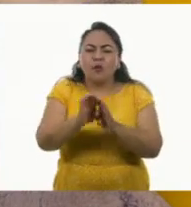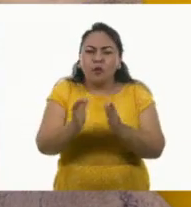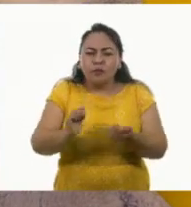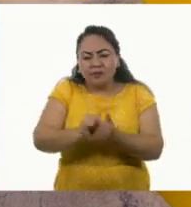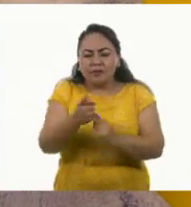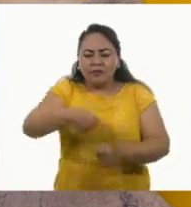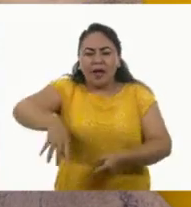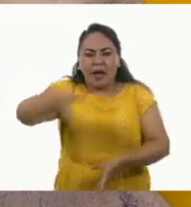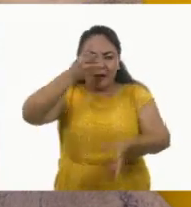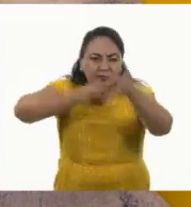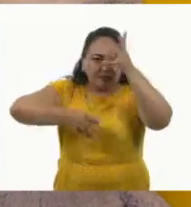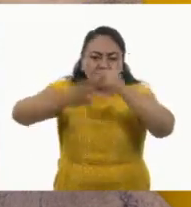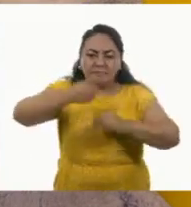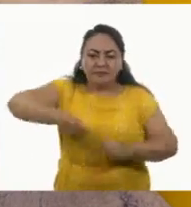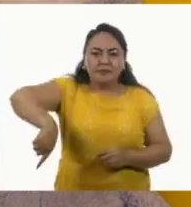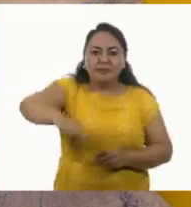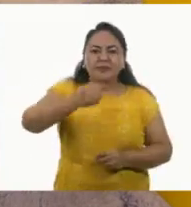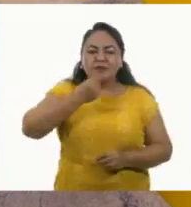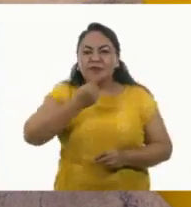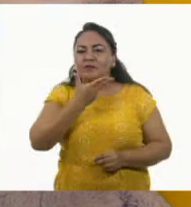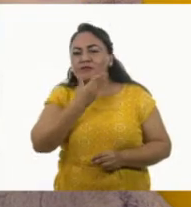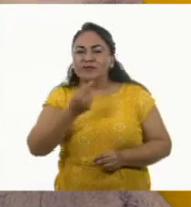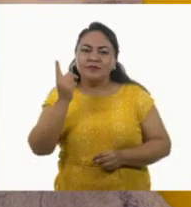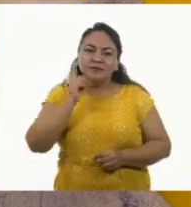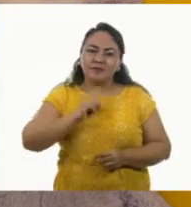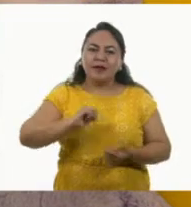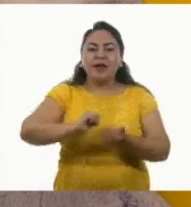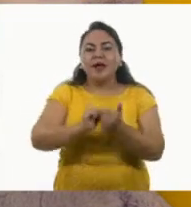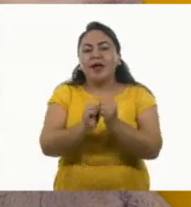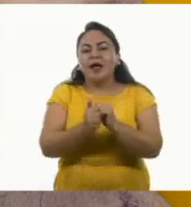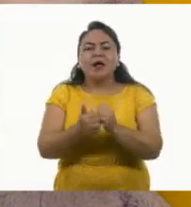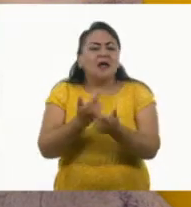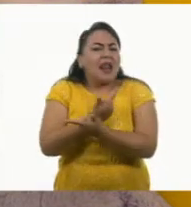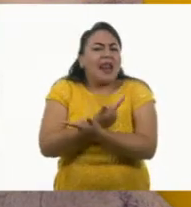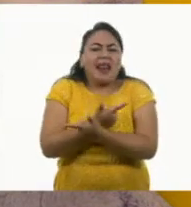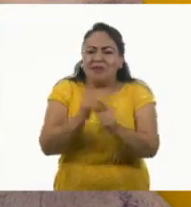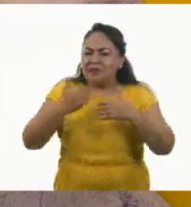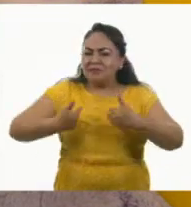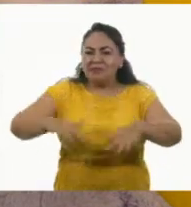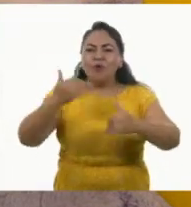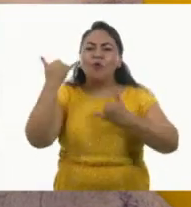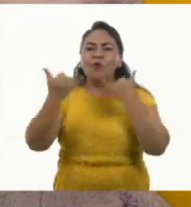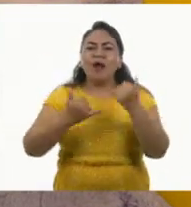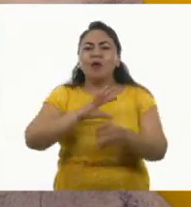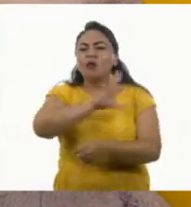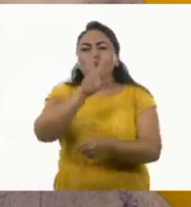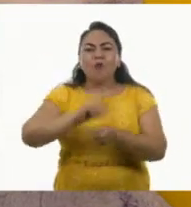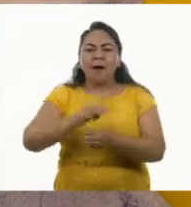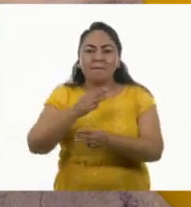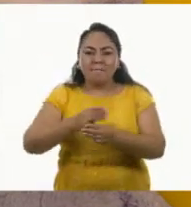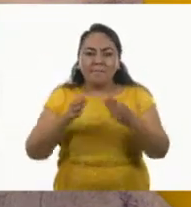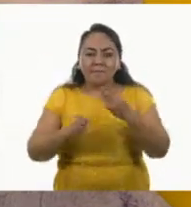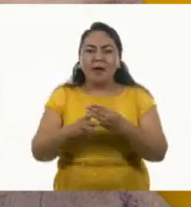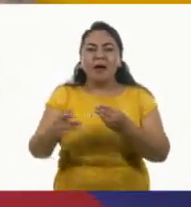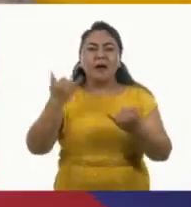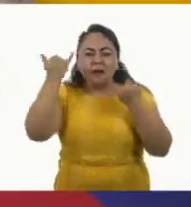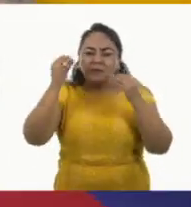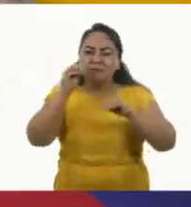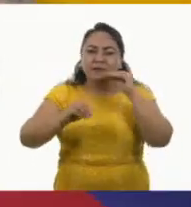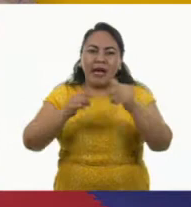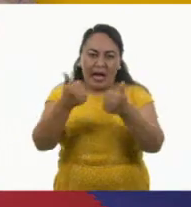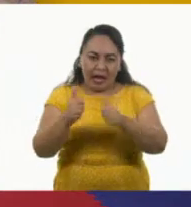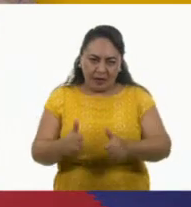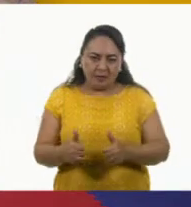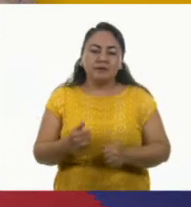de aprendizaje en el cual los niños y niñas se sientan en libertad de jugar con este tipo de materiales y hacer arte.